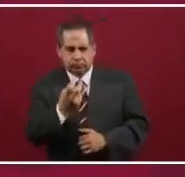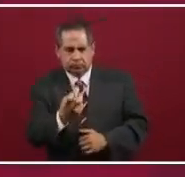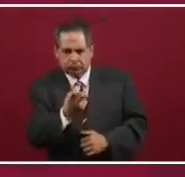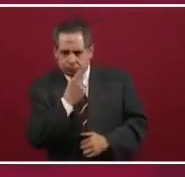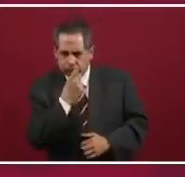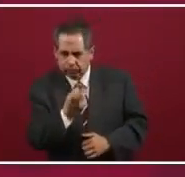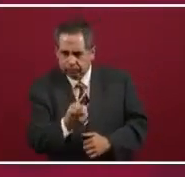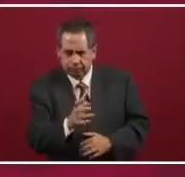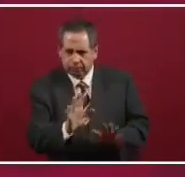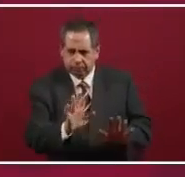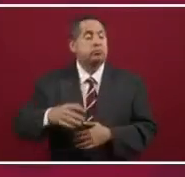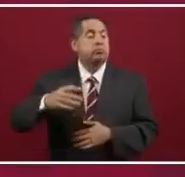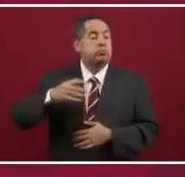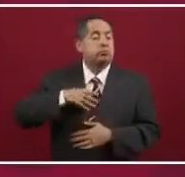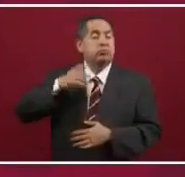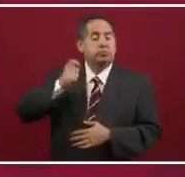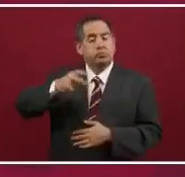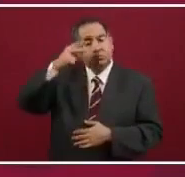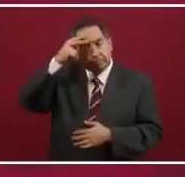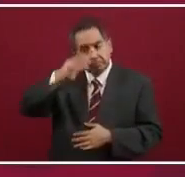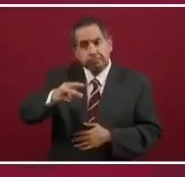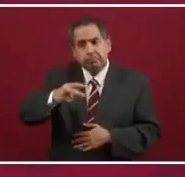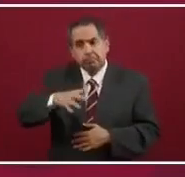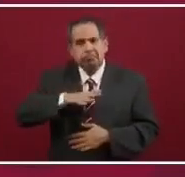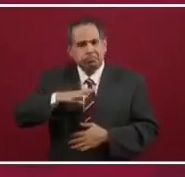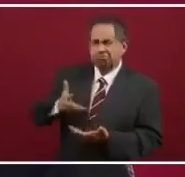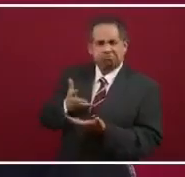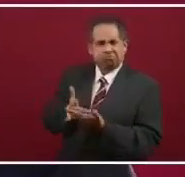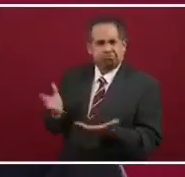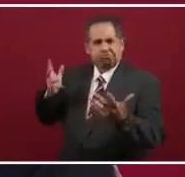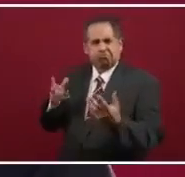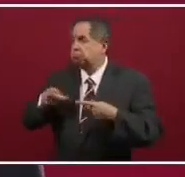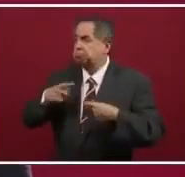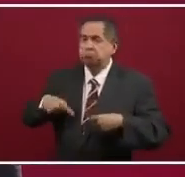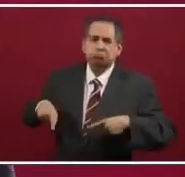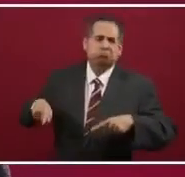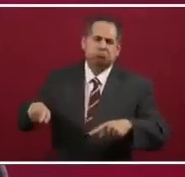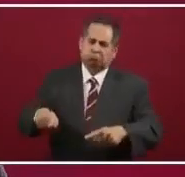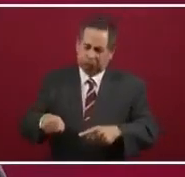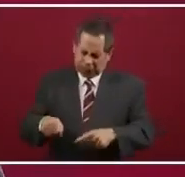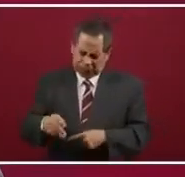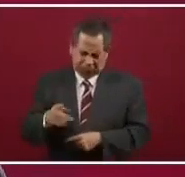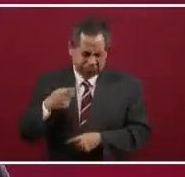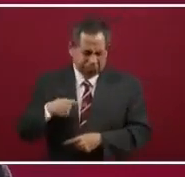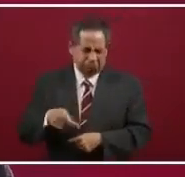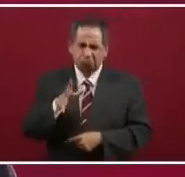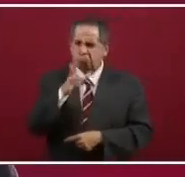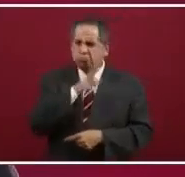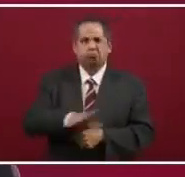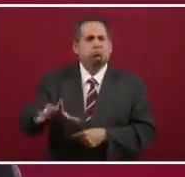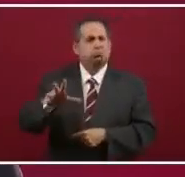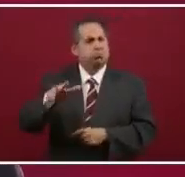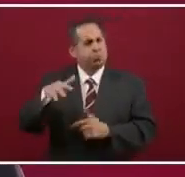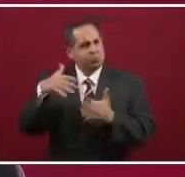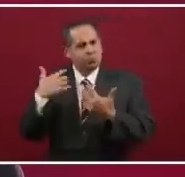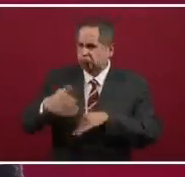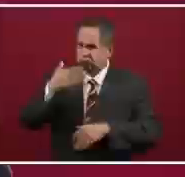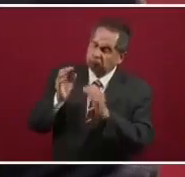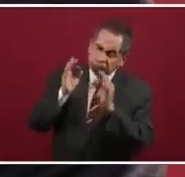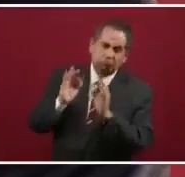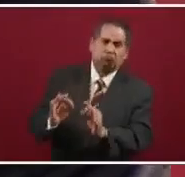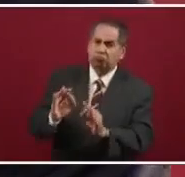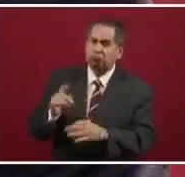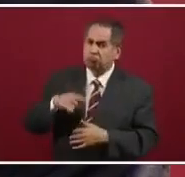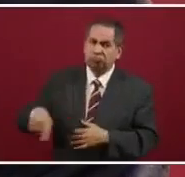eso, estoy diciendo de que México tiene mucho potencial y tiene un pueblo excepcional, extraordinario, trabajador,